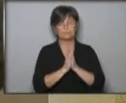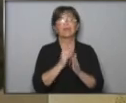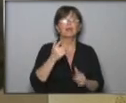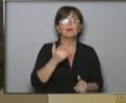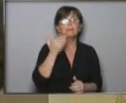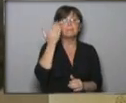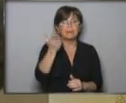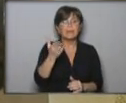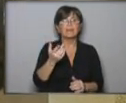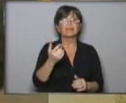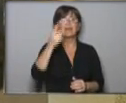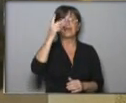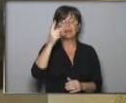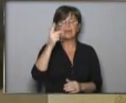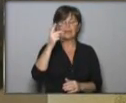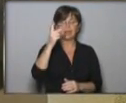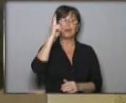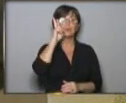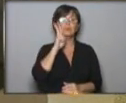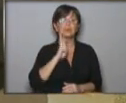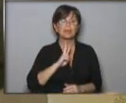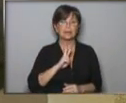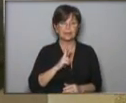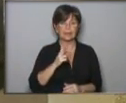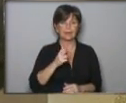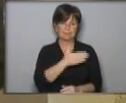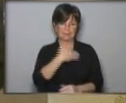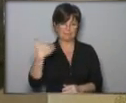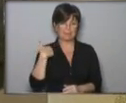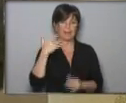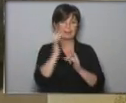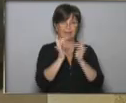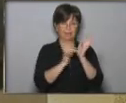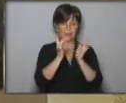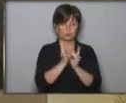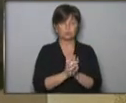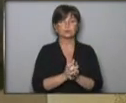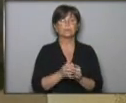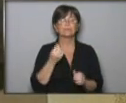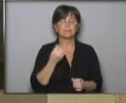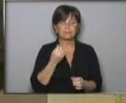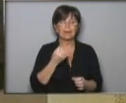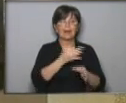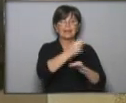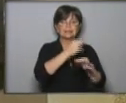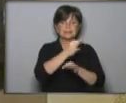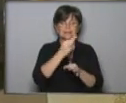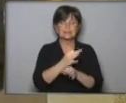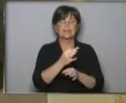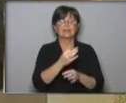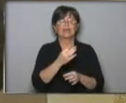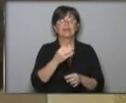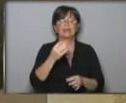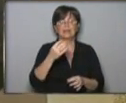Pido la intercesión de la Virgen María, estrella de la evangelización, y les deseo lo